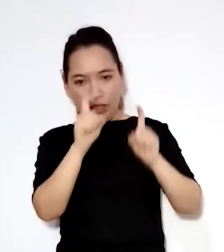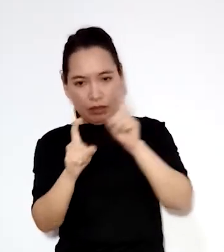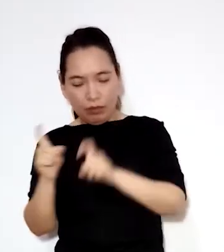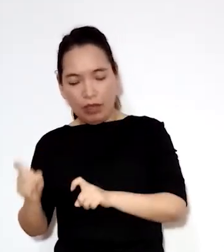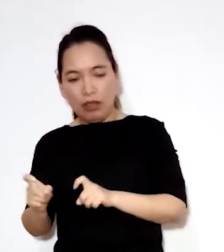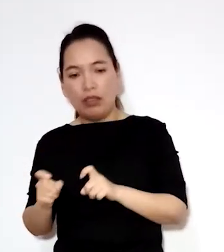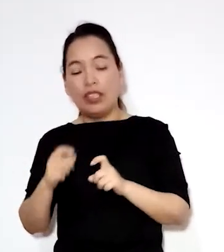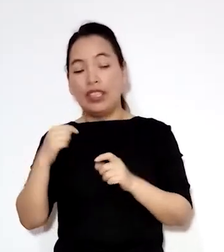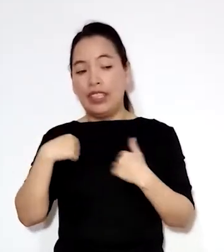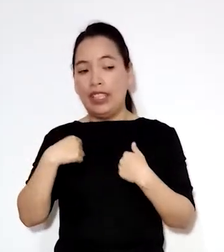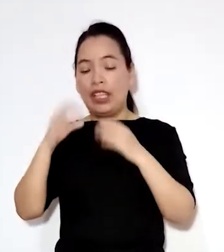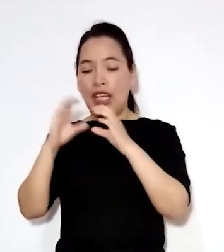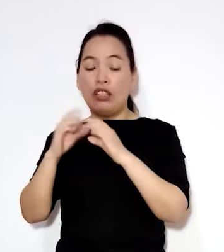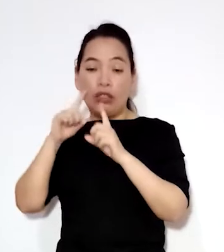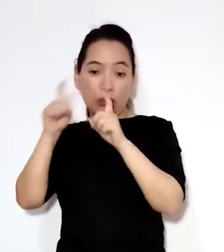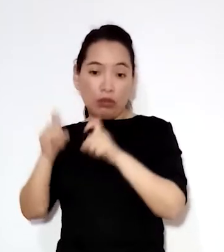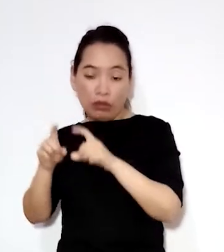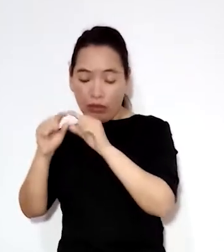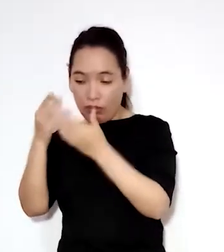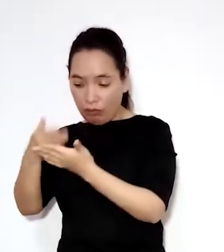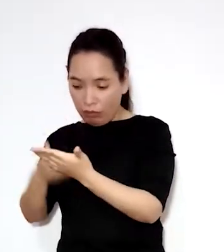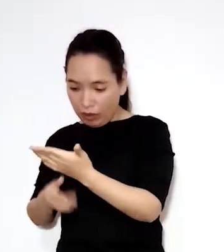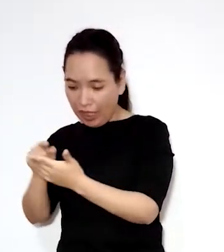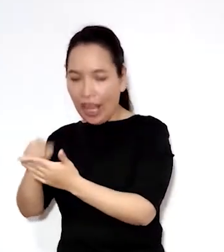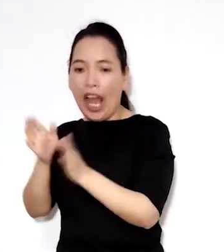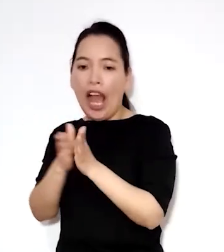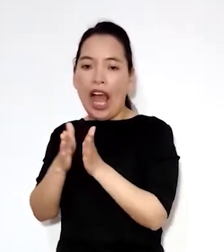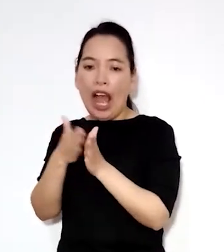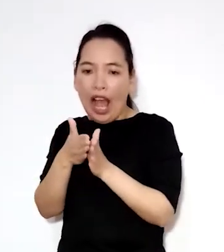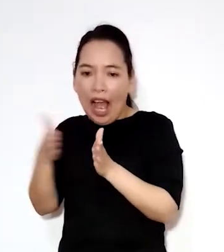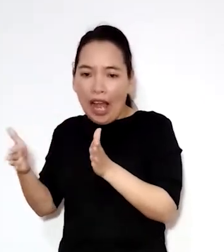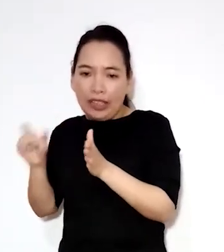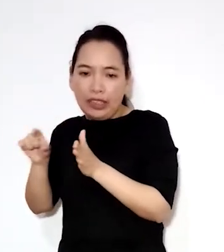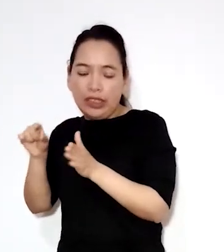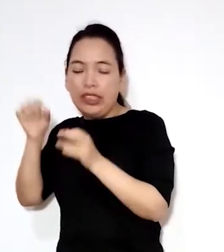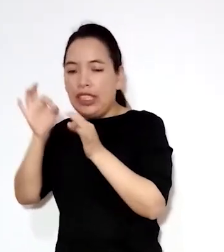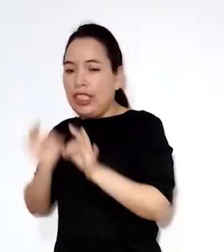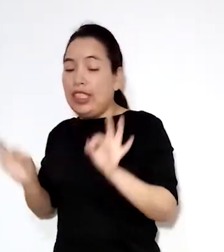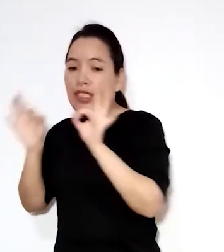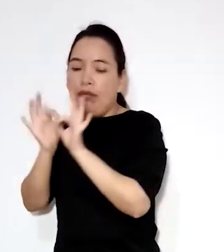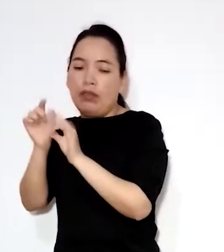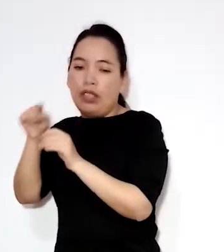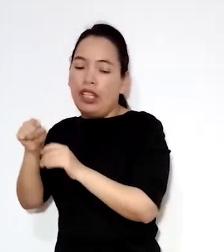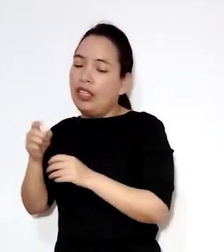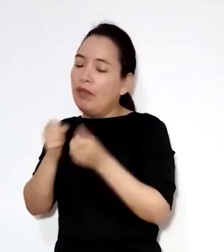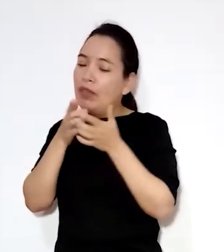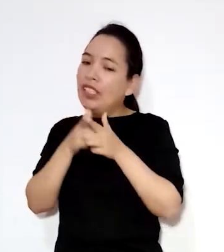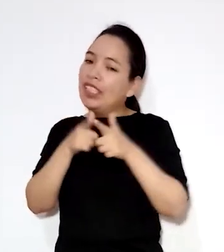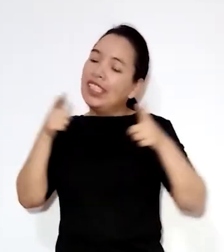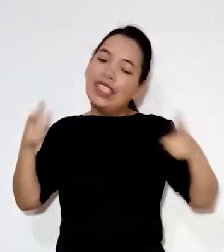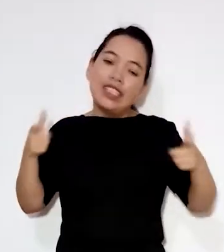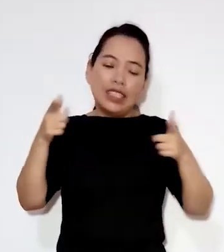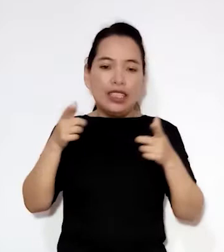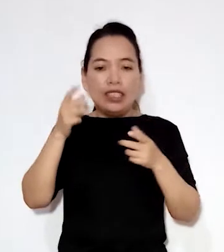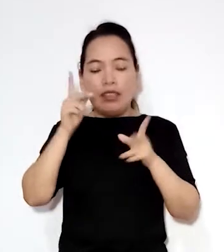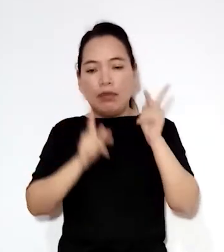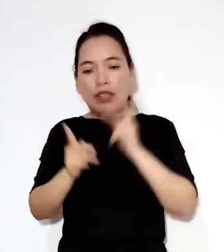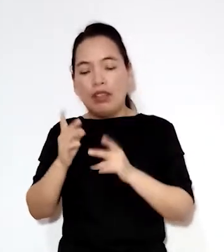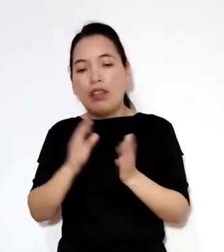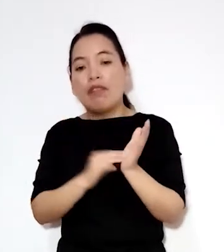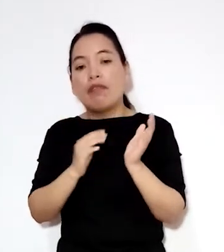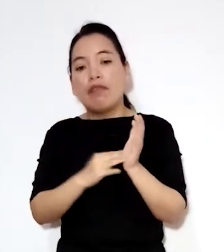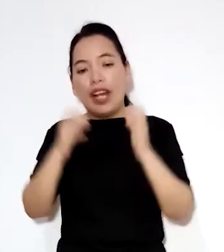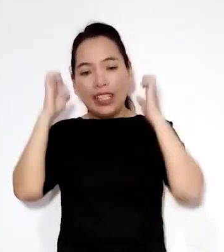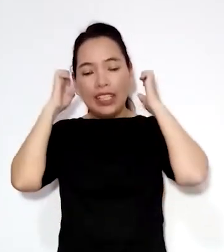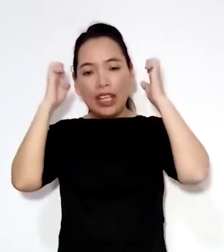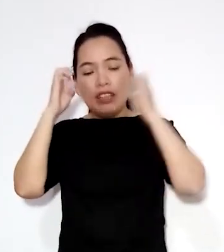salió articulado a la gran mayoría de las preguntas, el cuestionario tenía realmente un apartado específico. Como se ha dicho, la gran